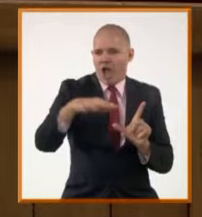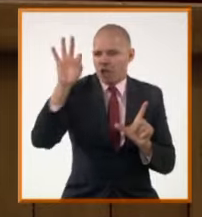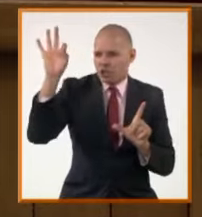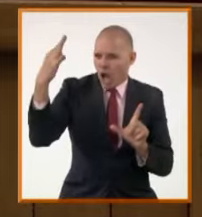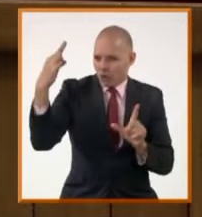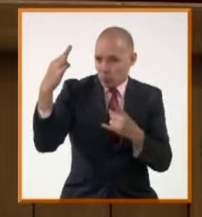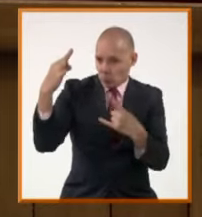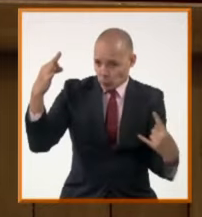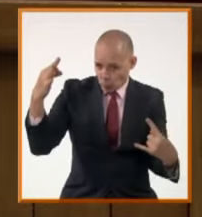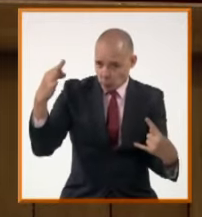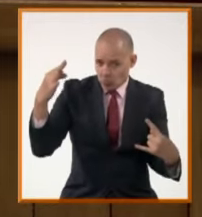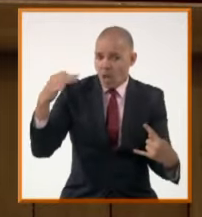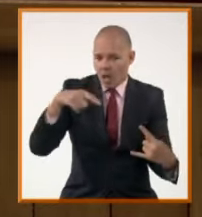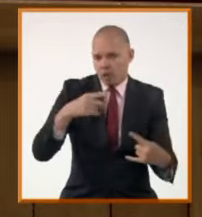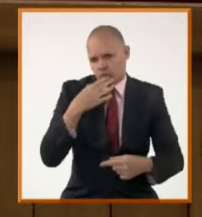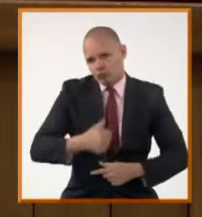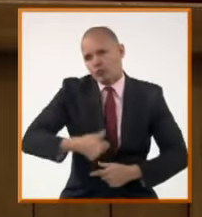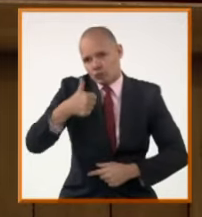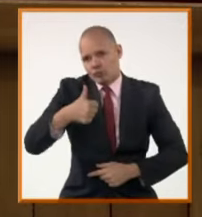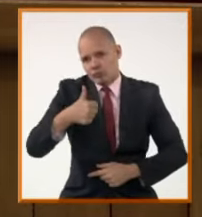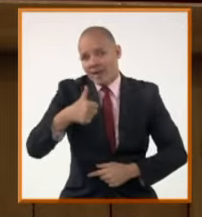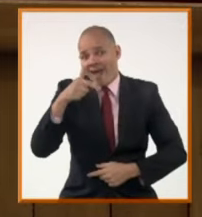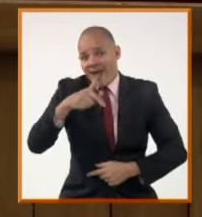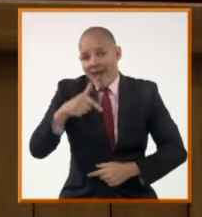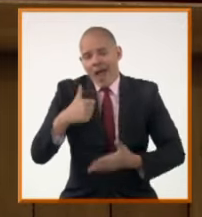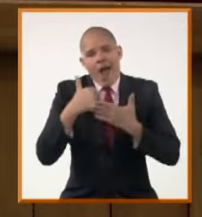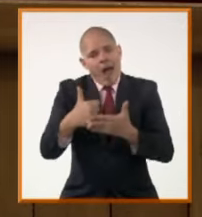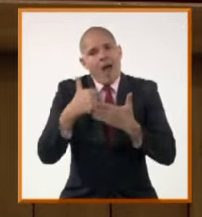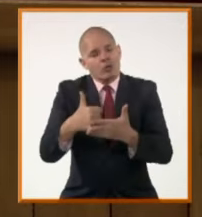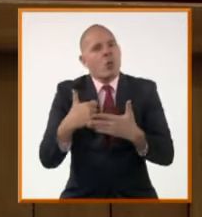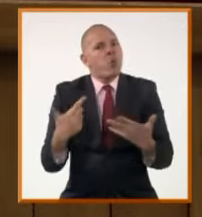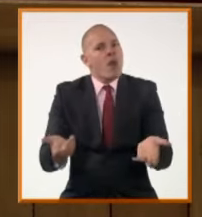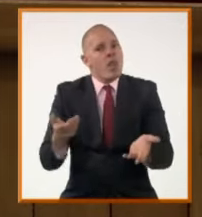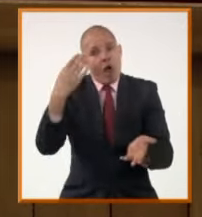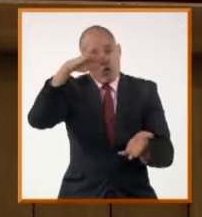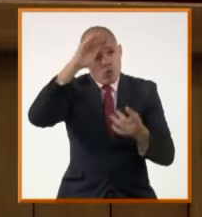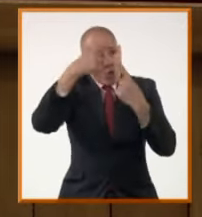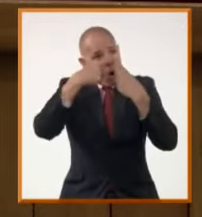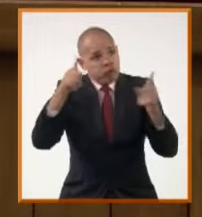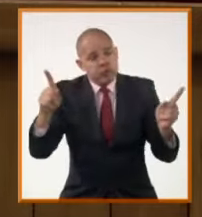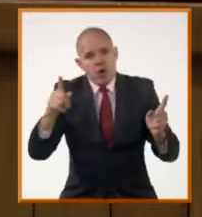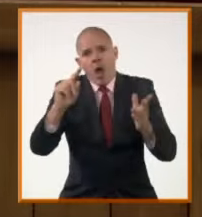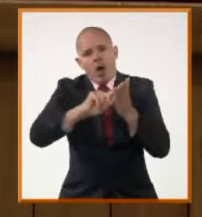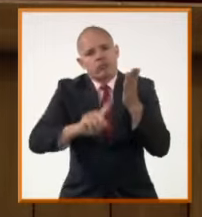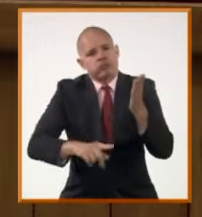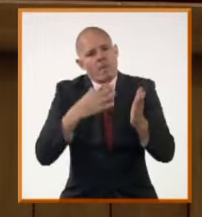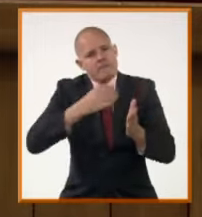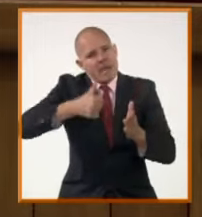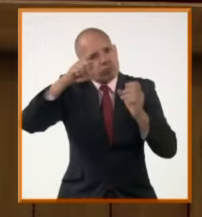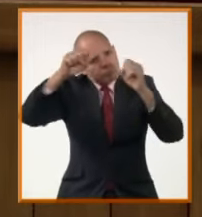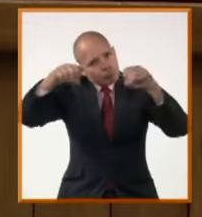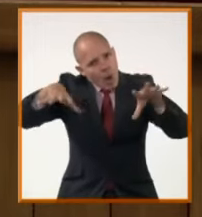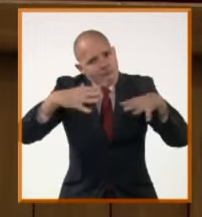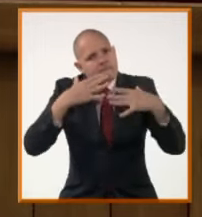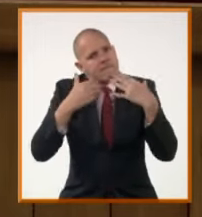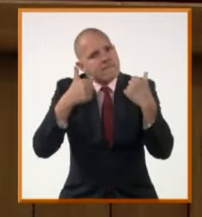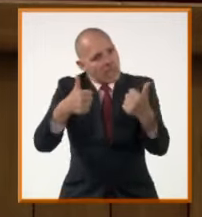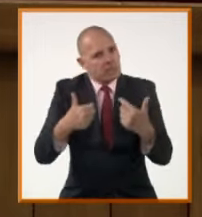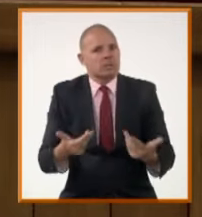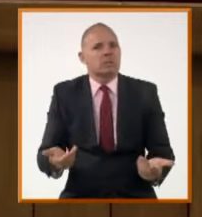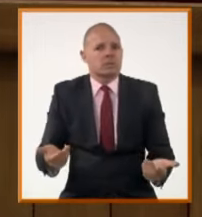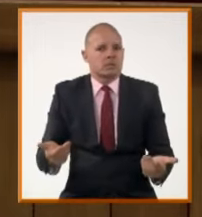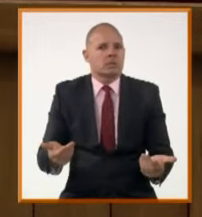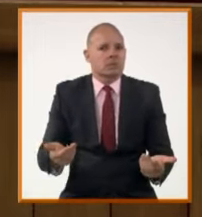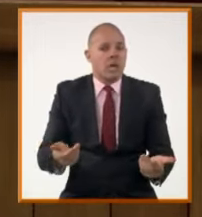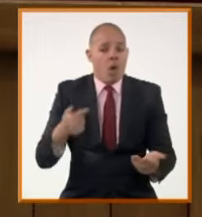un impacto grande en el sistema energético nacional. Es decir, ese es un proceso que se desencadenaría a partir de la firma de este